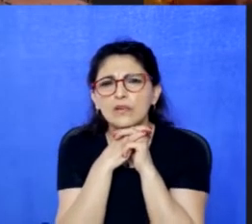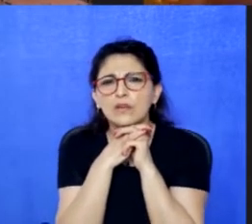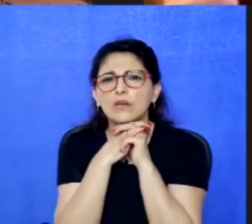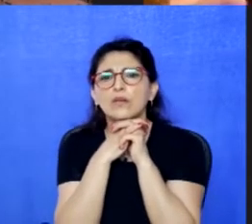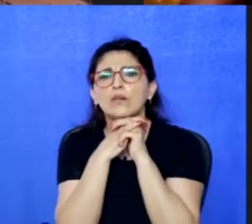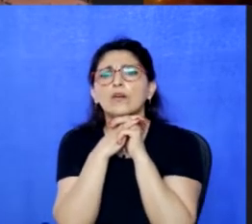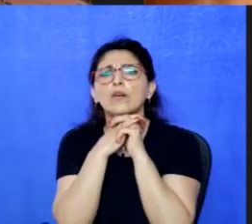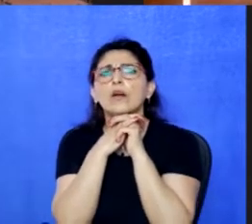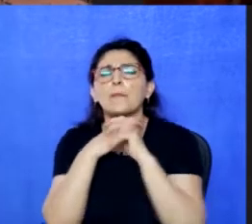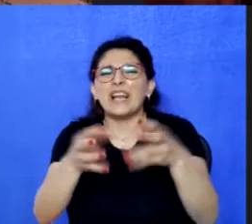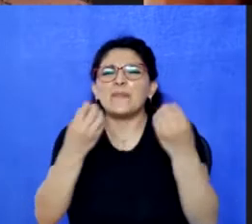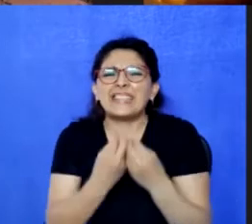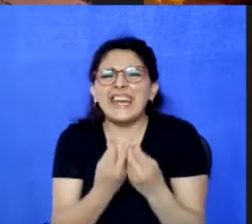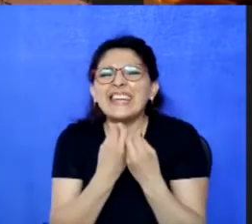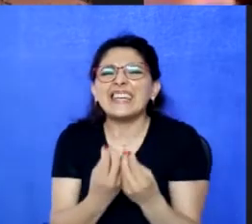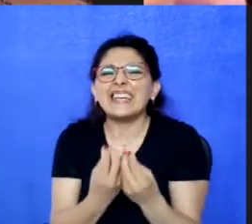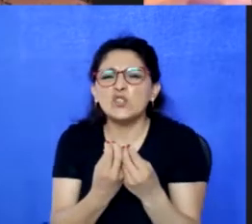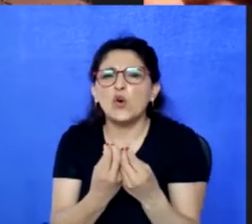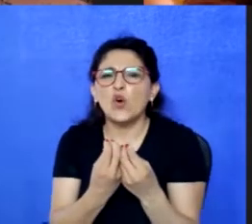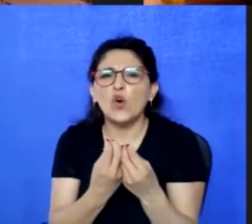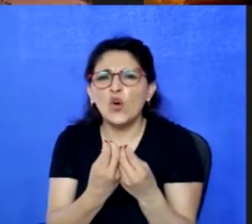tres o cuatro. Cuando ¿Pero a la mañana esto?